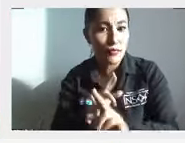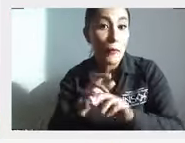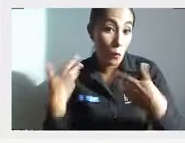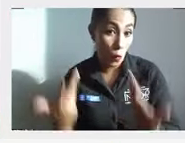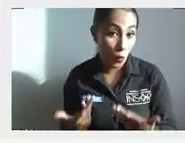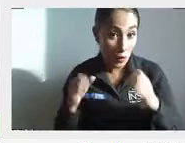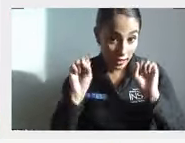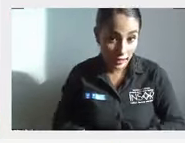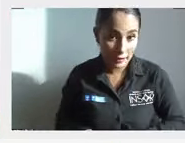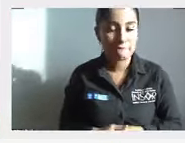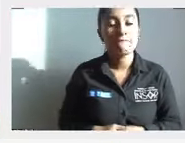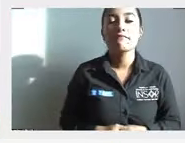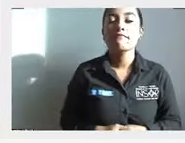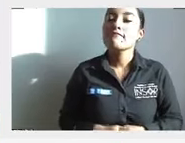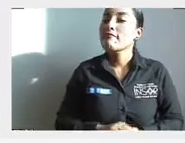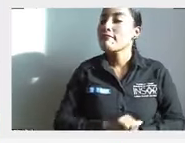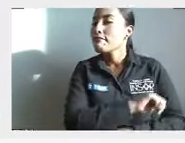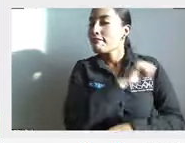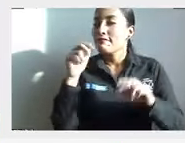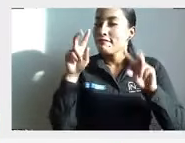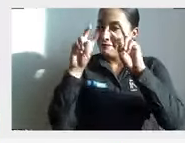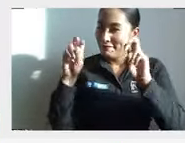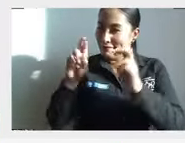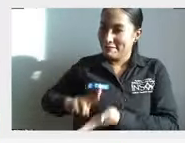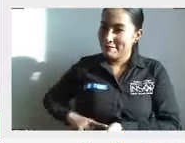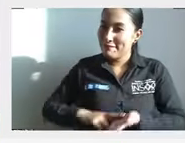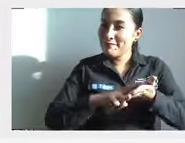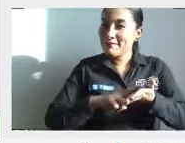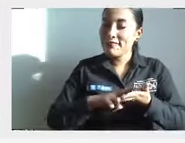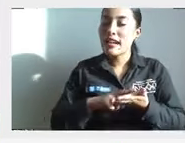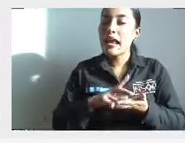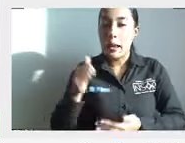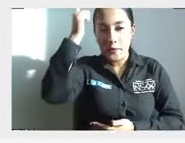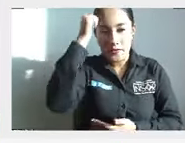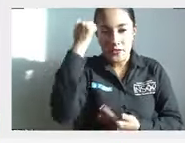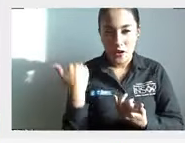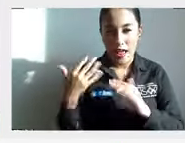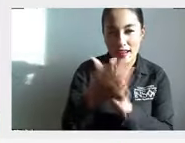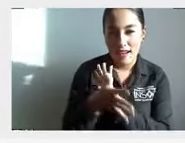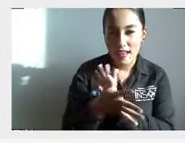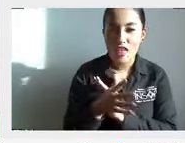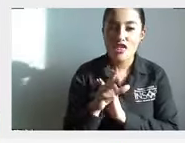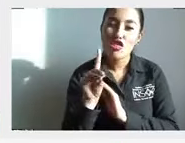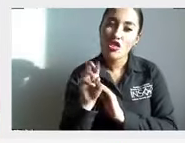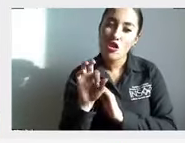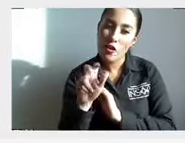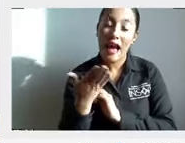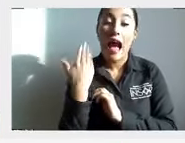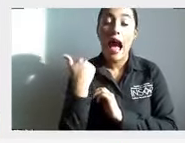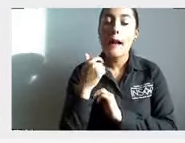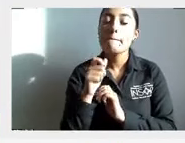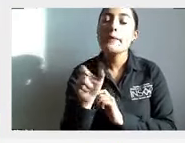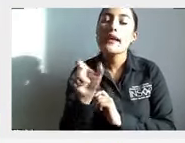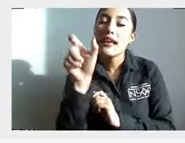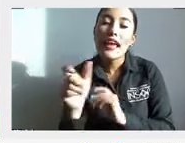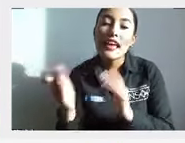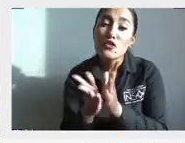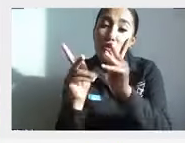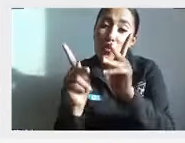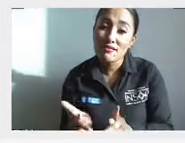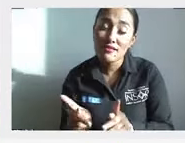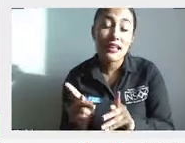rescatar el tema de lo que nos decía la profesora Dora, de los niños que nunca han ido a ningún espacio escolar